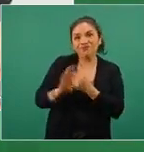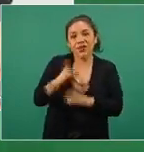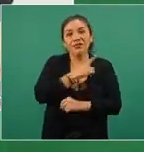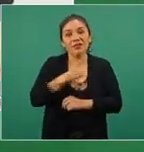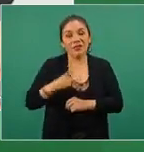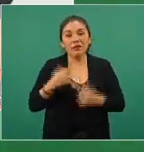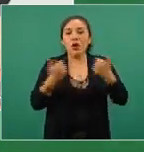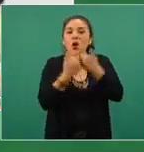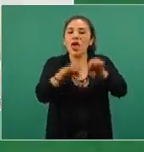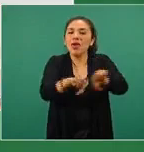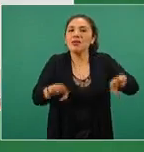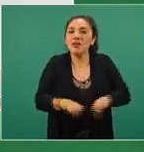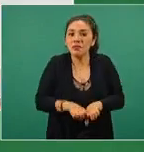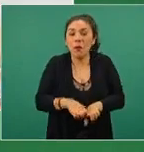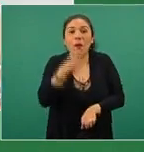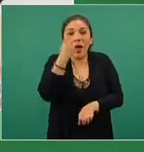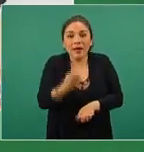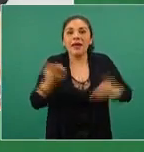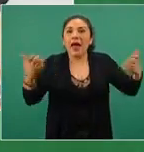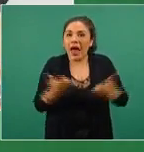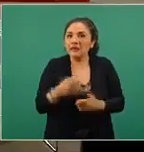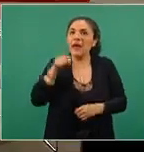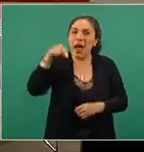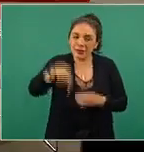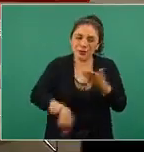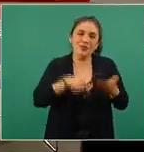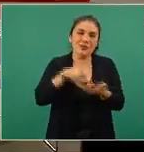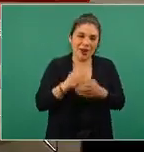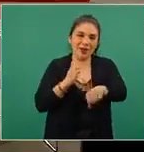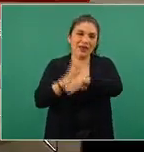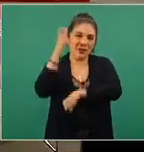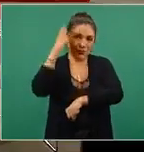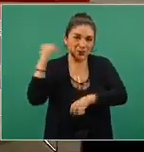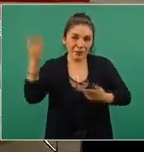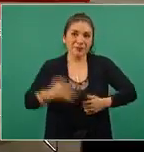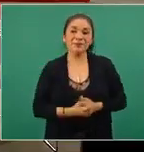y en equipo, y así es como se ha hecho aquí en el estado.